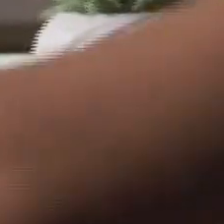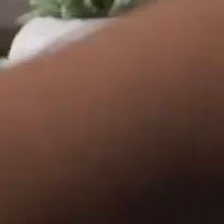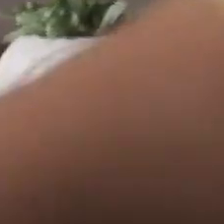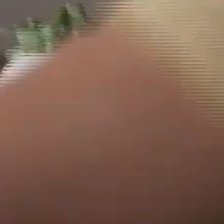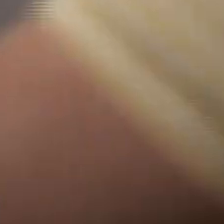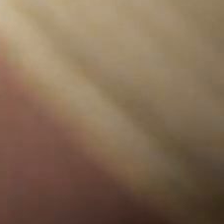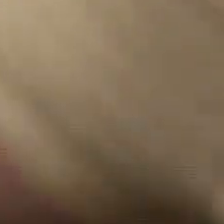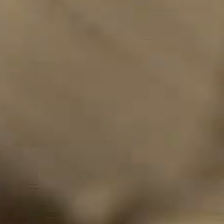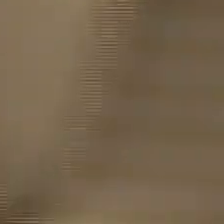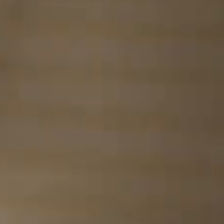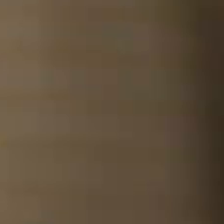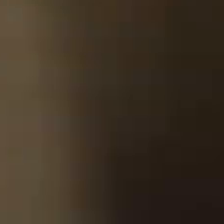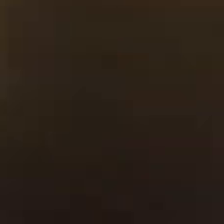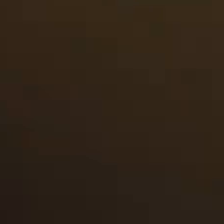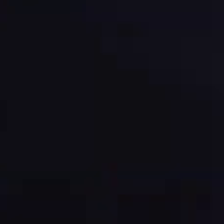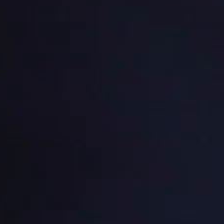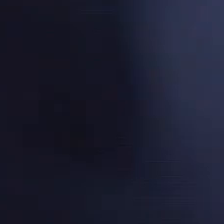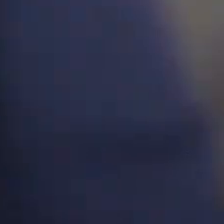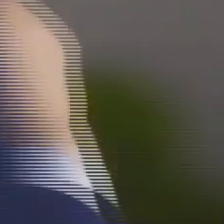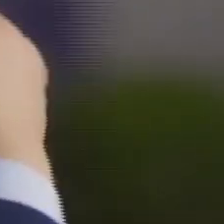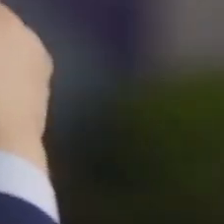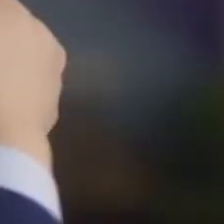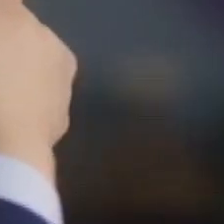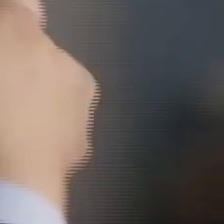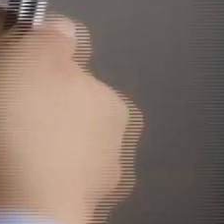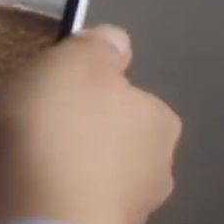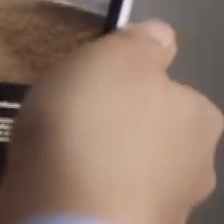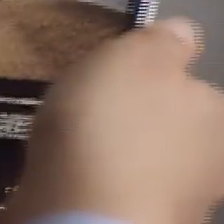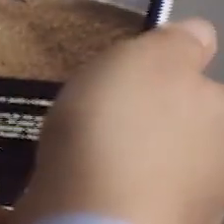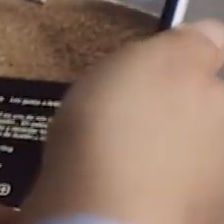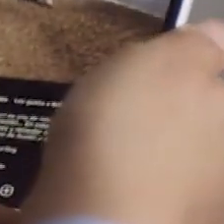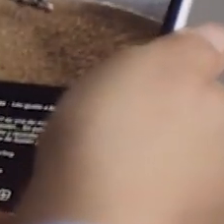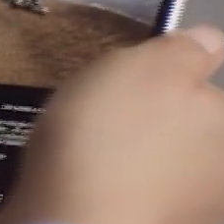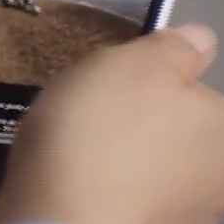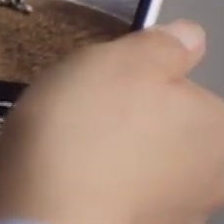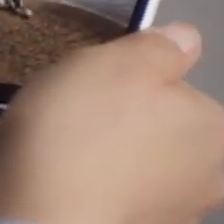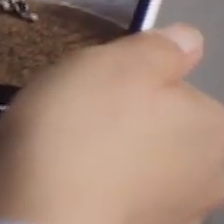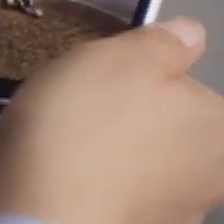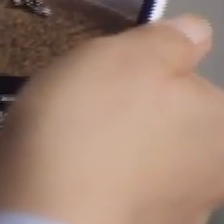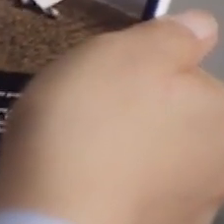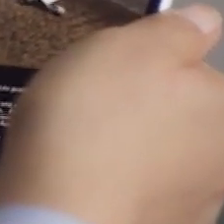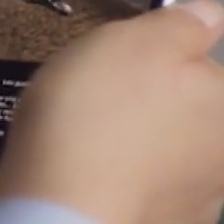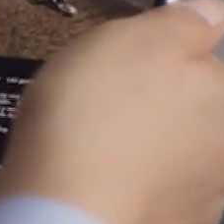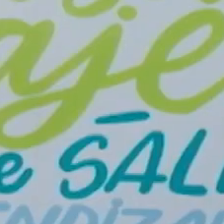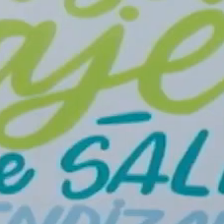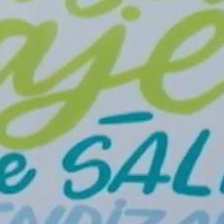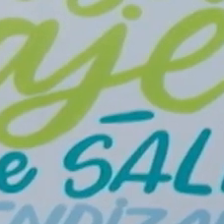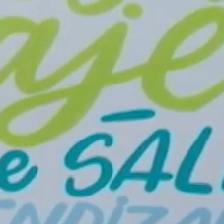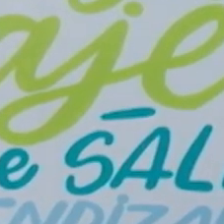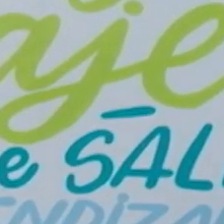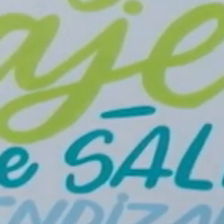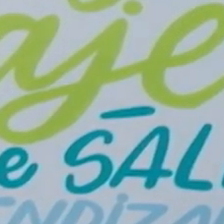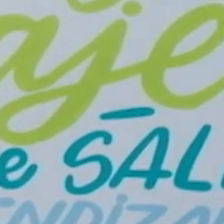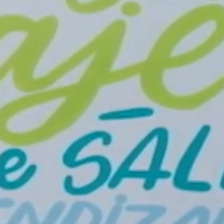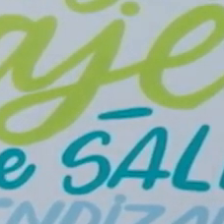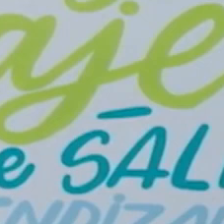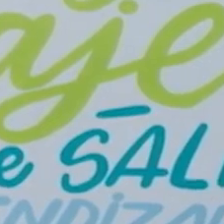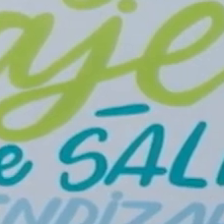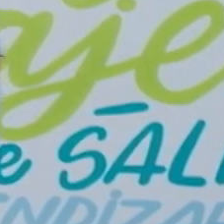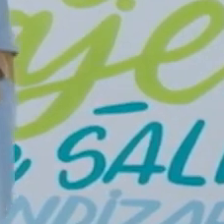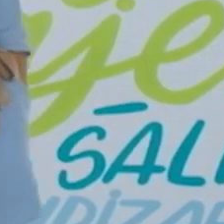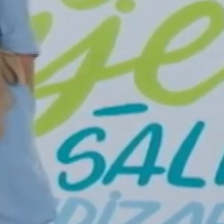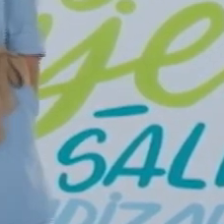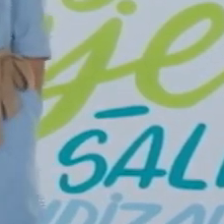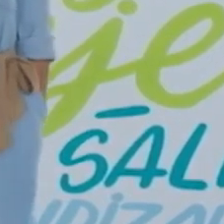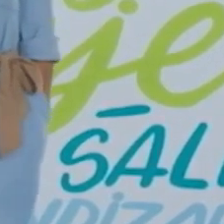nada, absolutamente nada te va a detener. Ni a nosotras tampoco. BN Mujer, 10